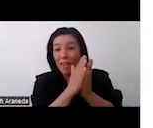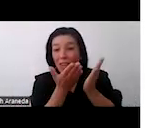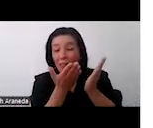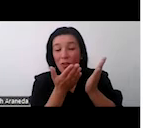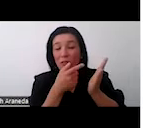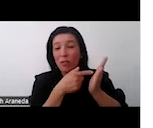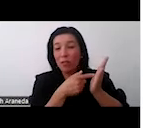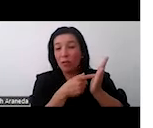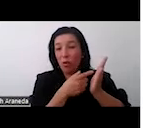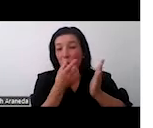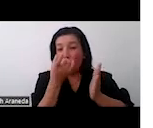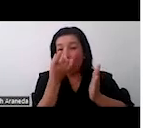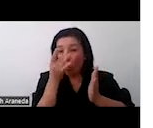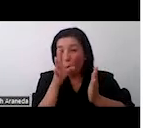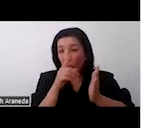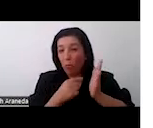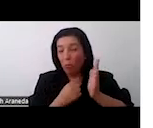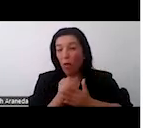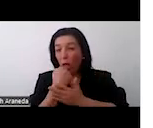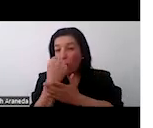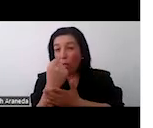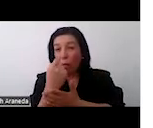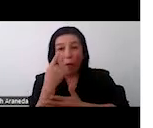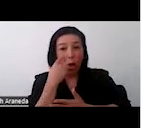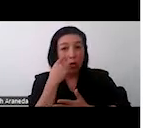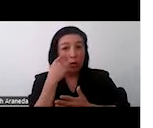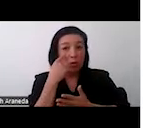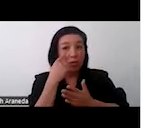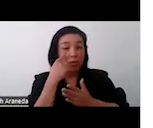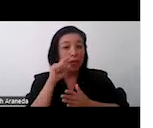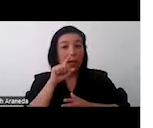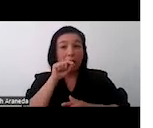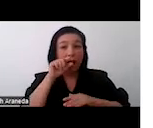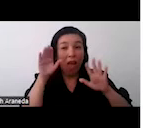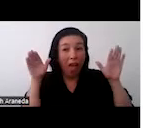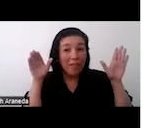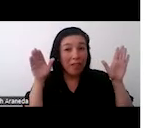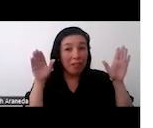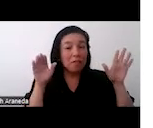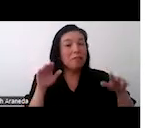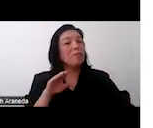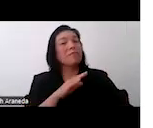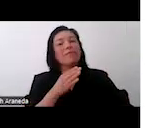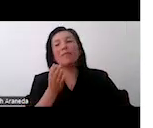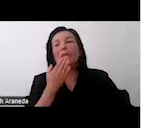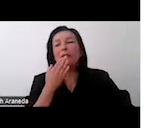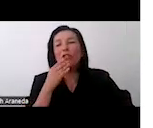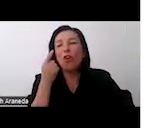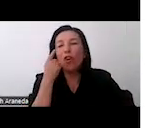se logre identificar las aves endémicas de Chile, sino que también se conozca